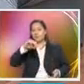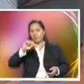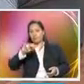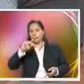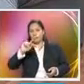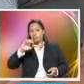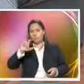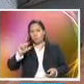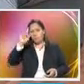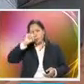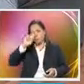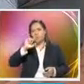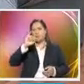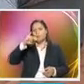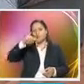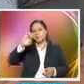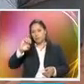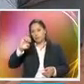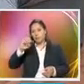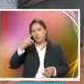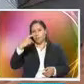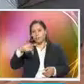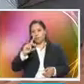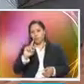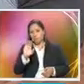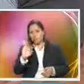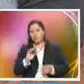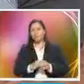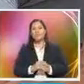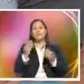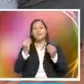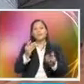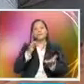Cuevas, consejera electoral del Instituto Electoral del Distrito Federal.